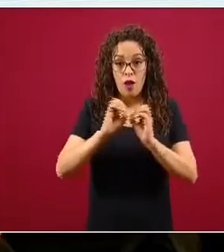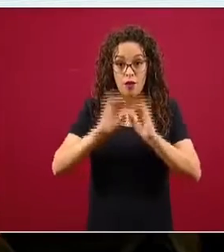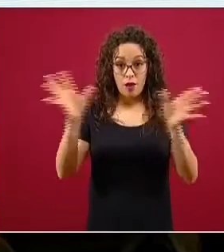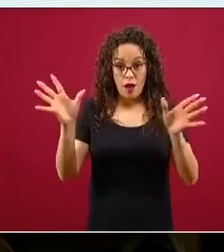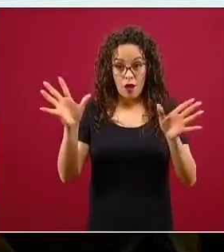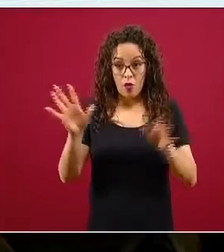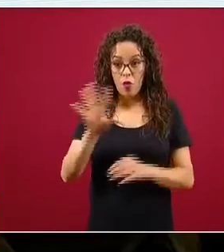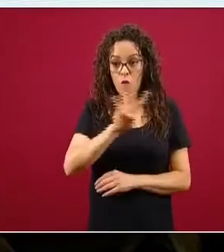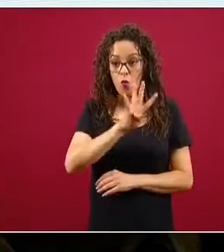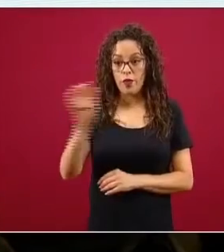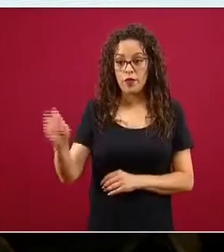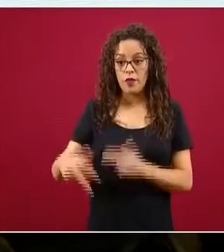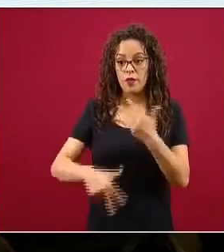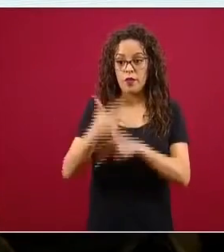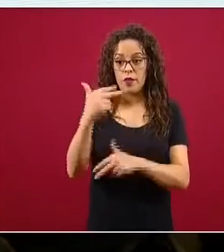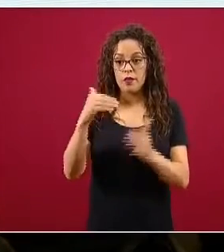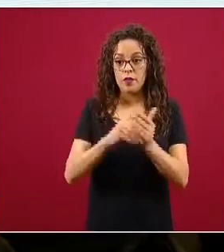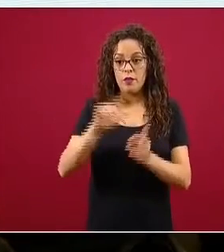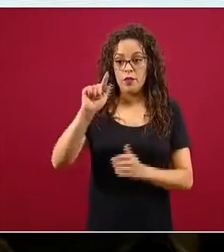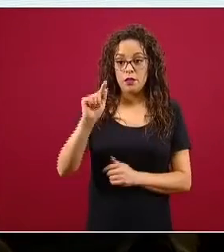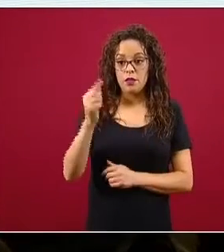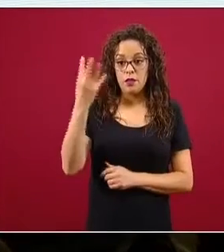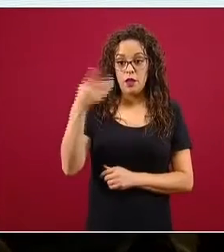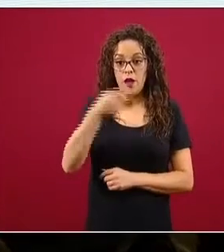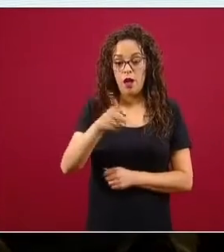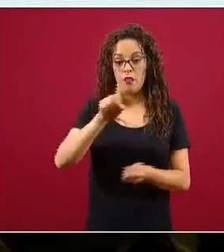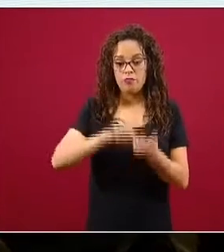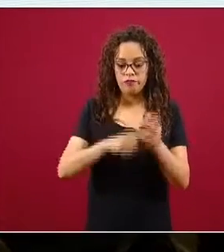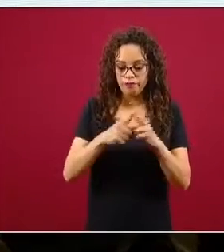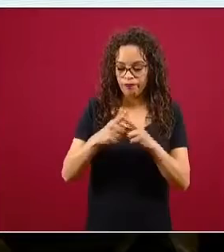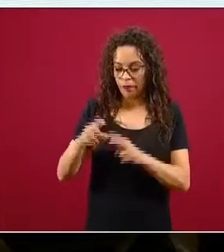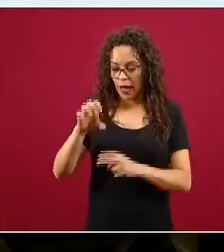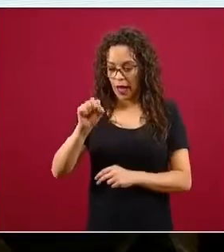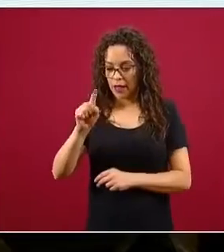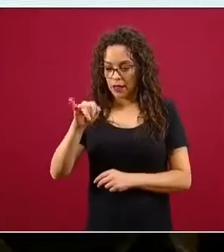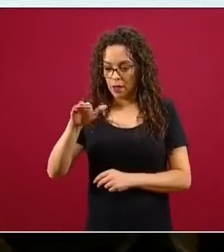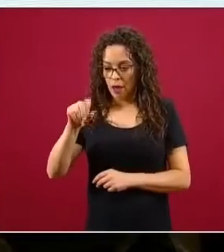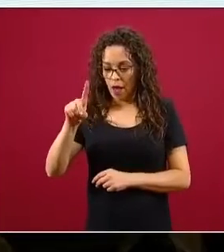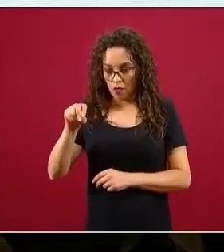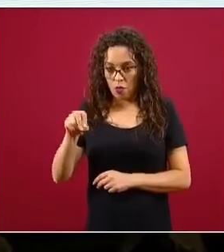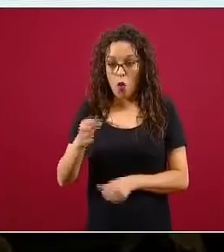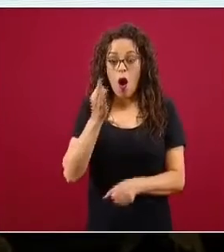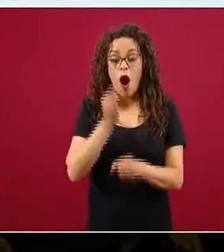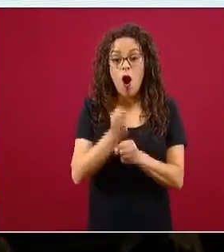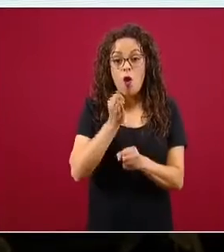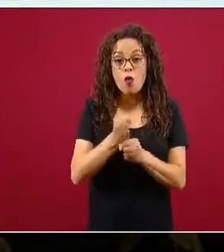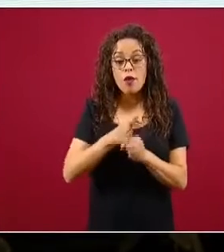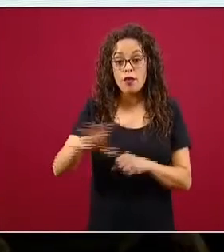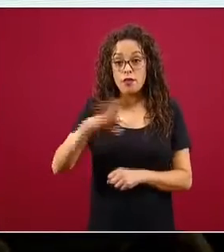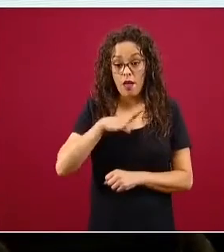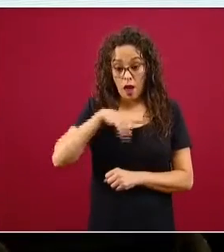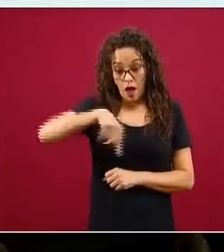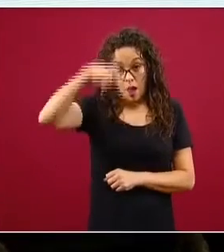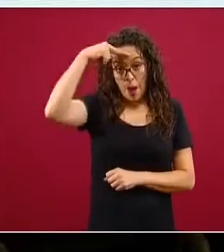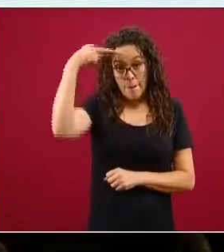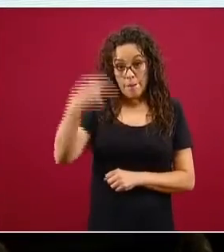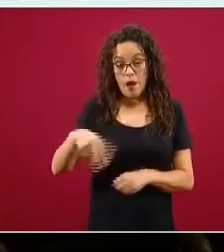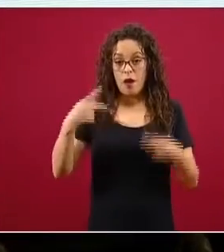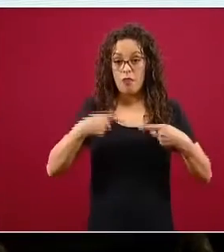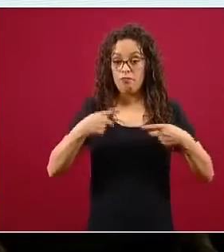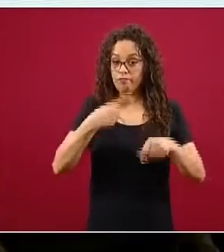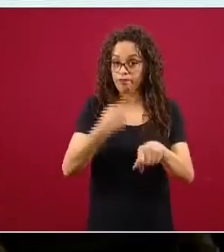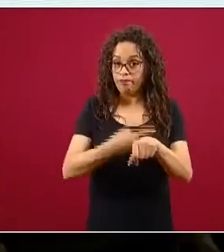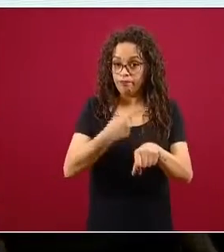claro, de 413,074, es la cantidad de casos que hasta el momento se han presentado en México, la